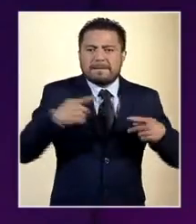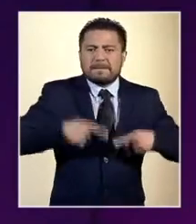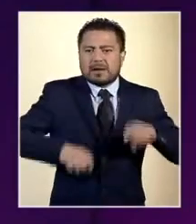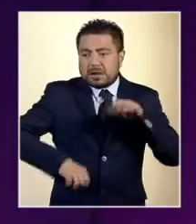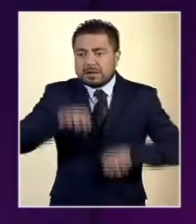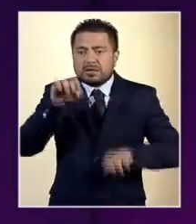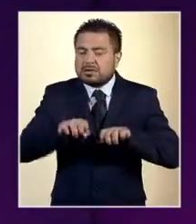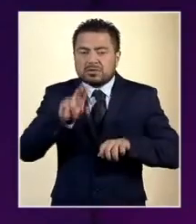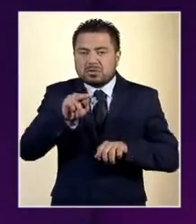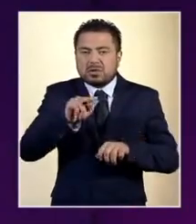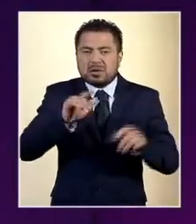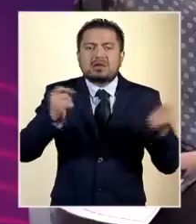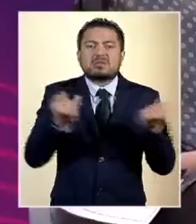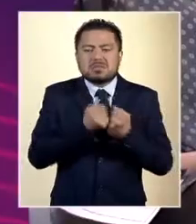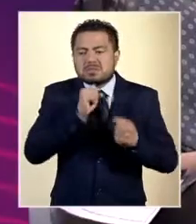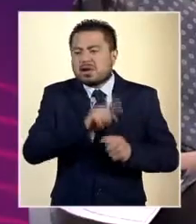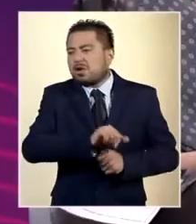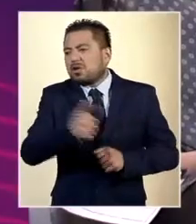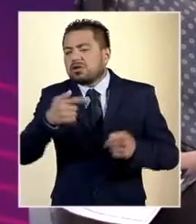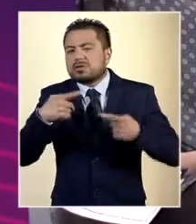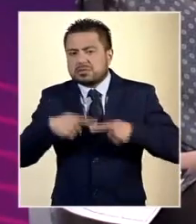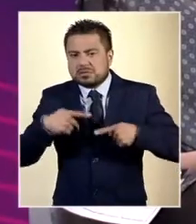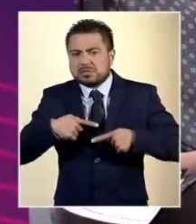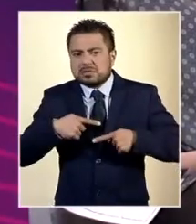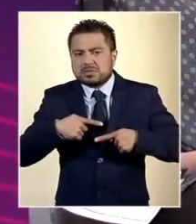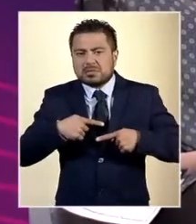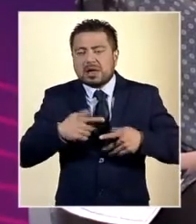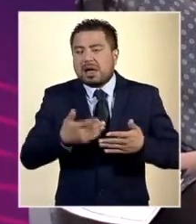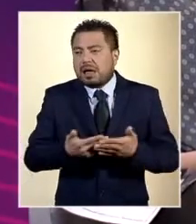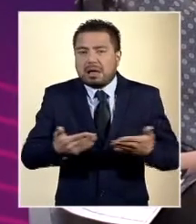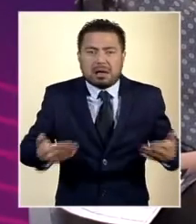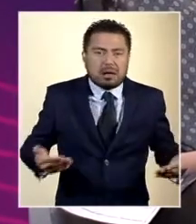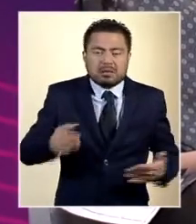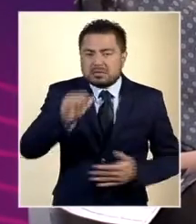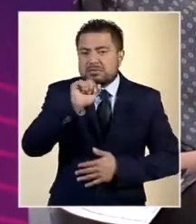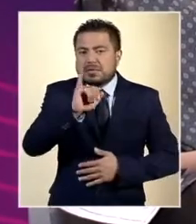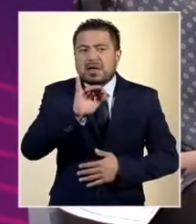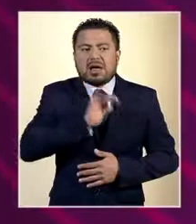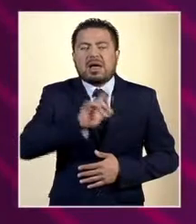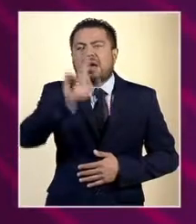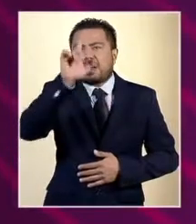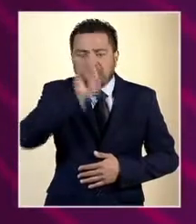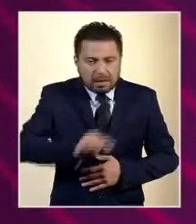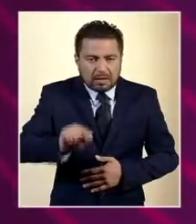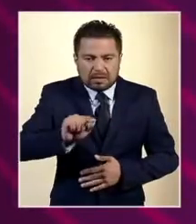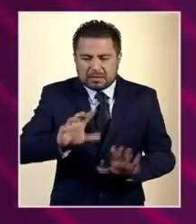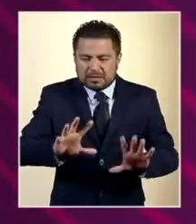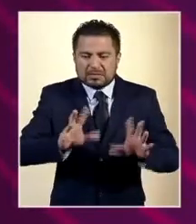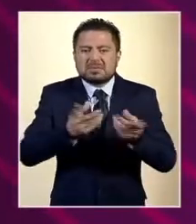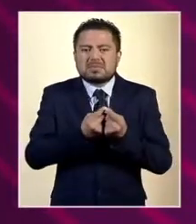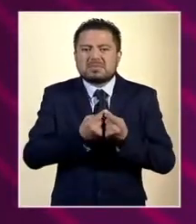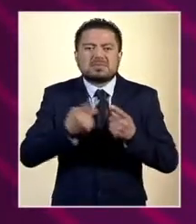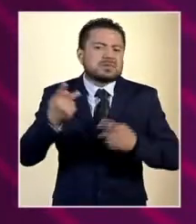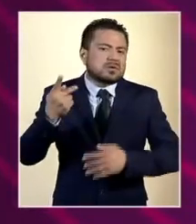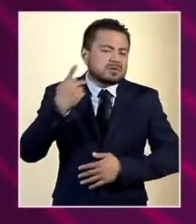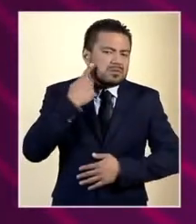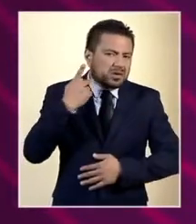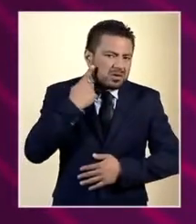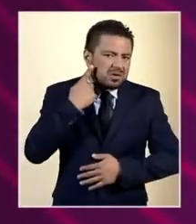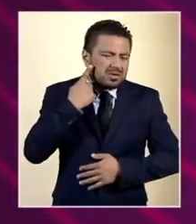personas mayores, sino también de los demás. Entonces, pues sí hay un intento fallido por parte de la